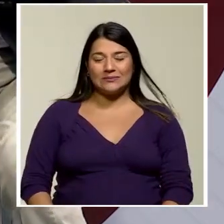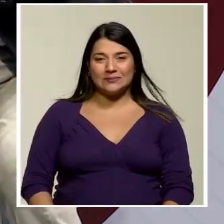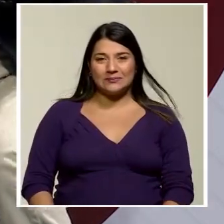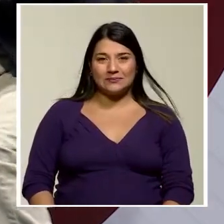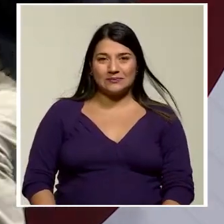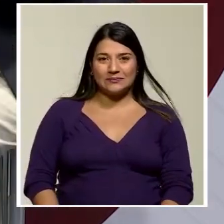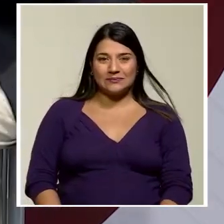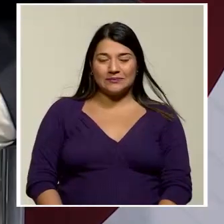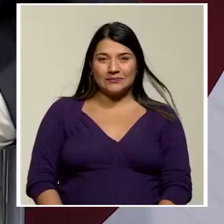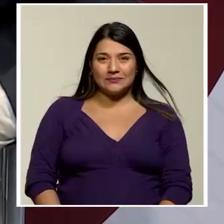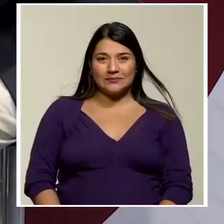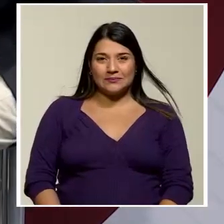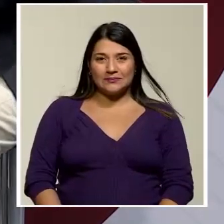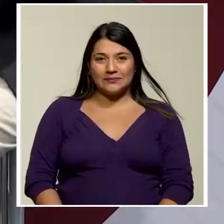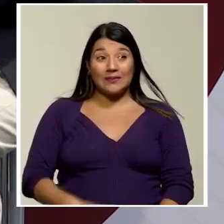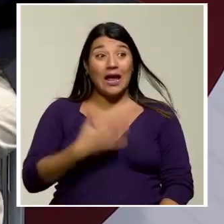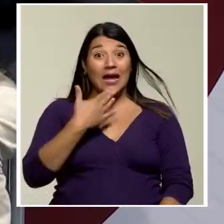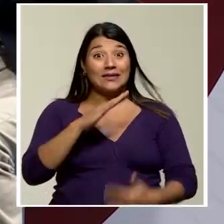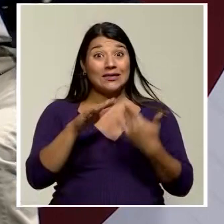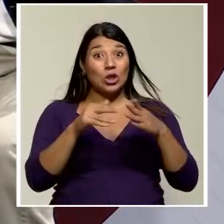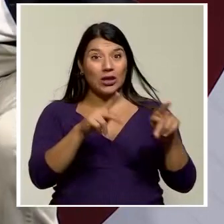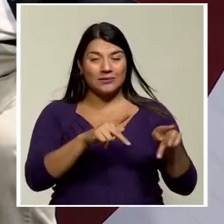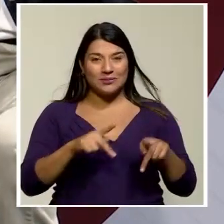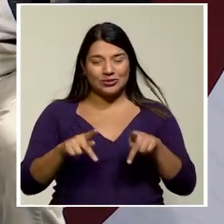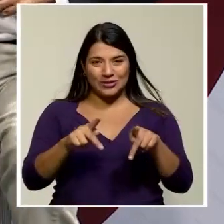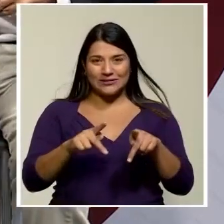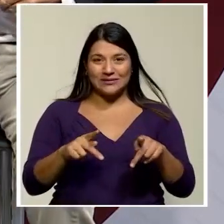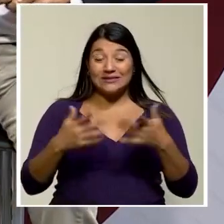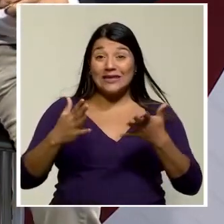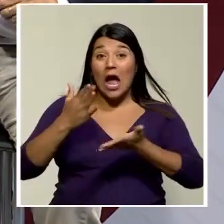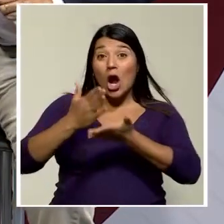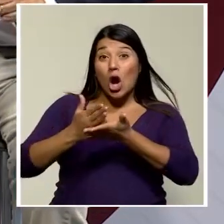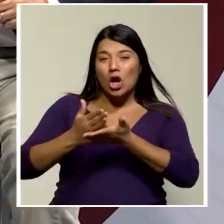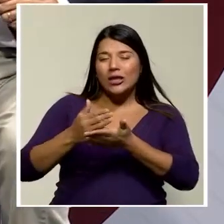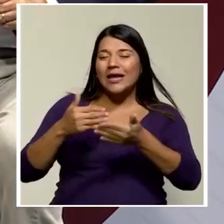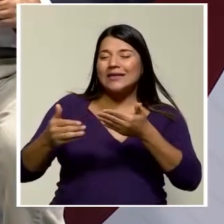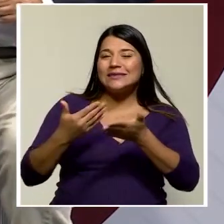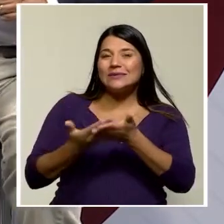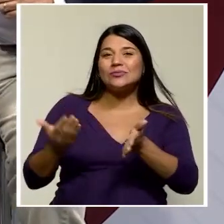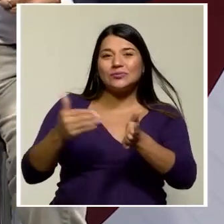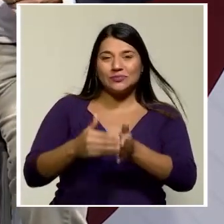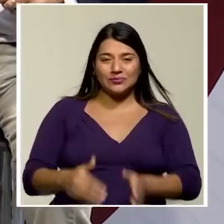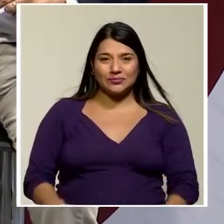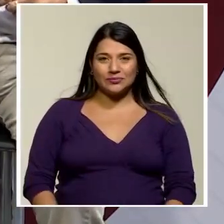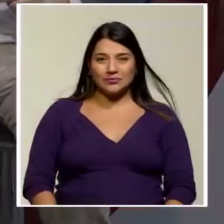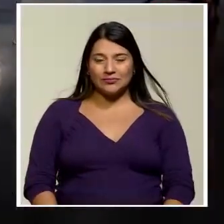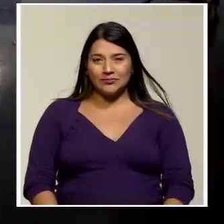Y gracias a la gente también. Nos vamos a un corte y enseguida regresamos.